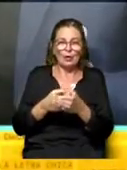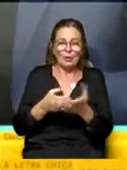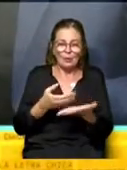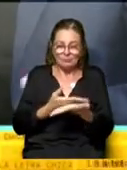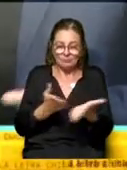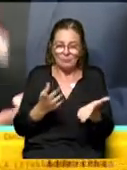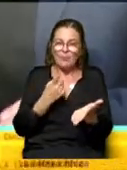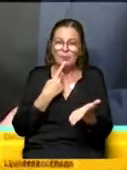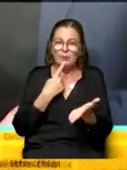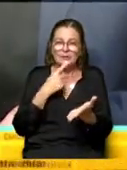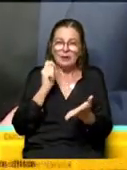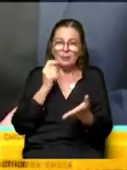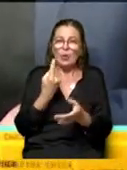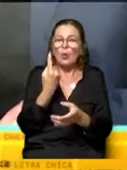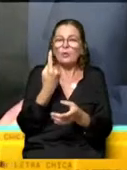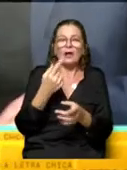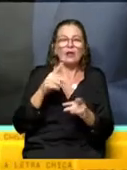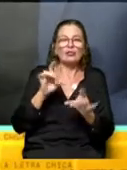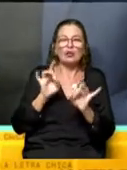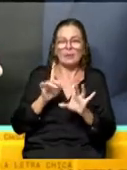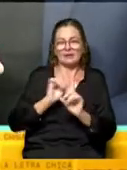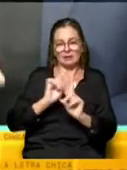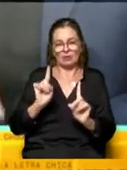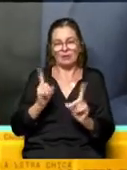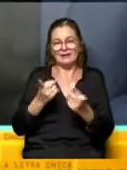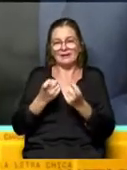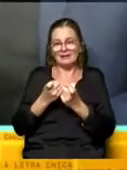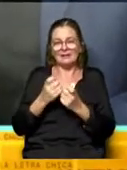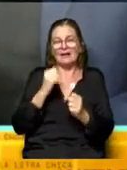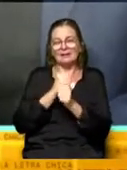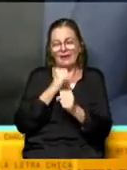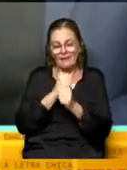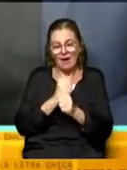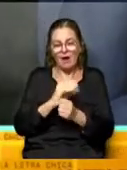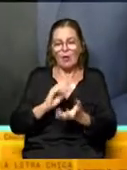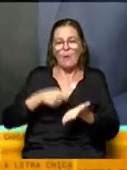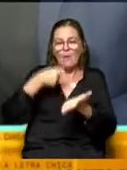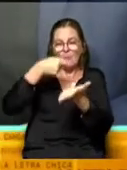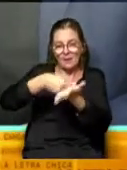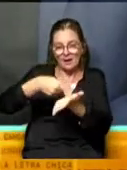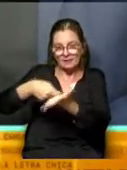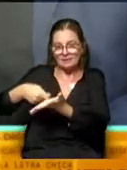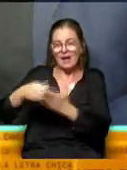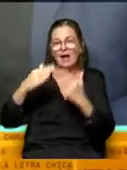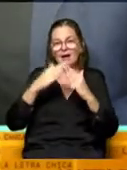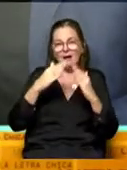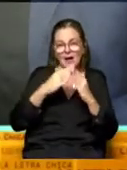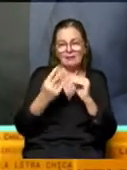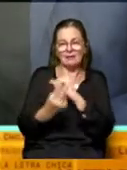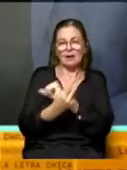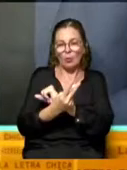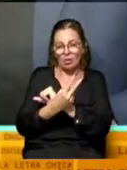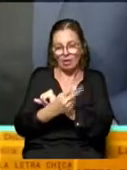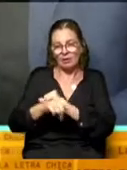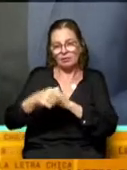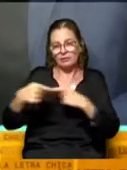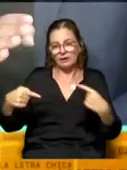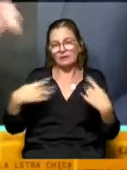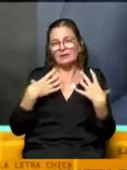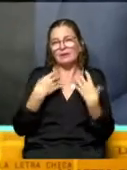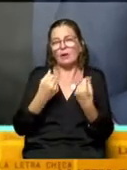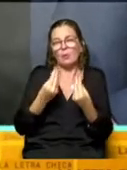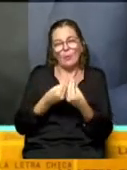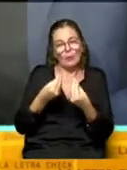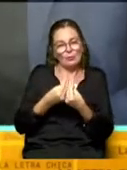No se resuelve con una única política pública. Requiere políticas de empleo, de transferencias monetarias, de viviendas, de cuidados, de salud. Hay un